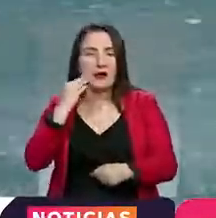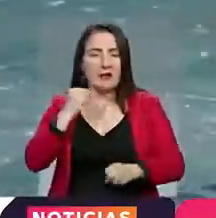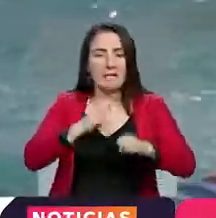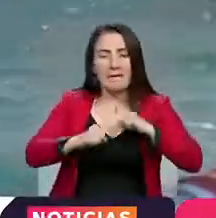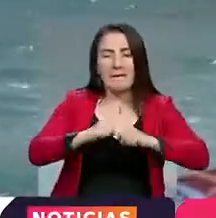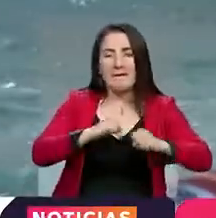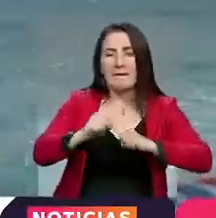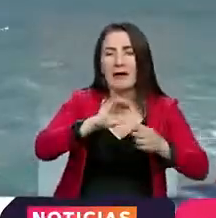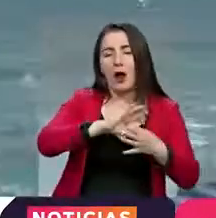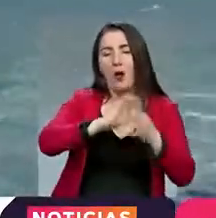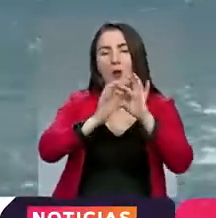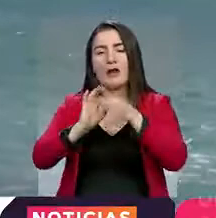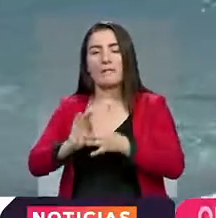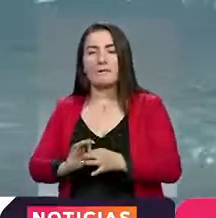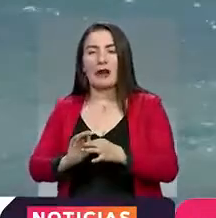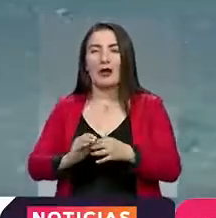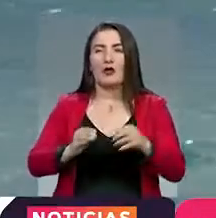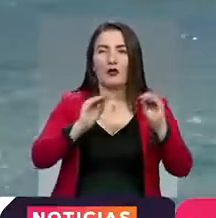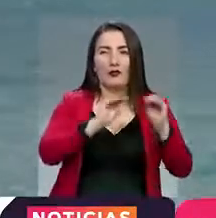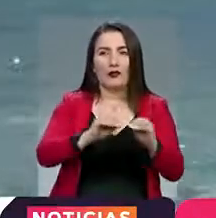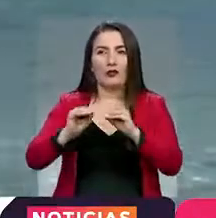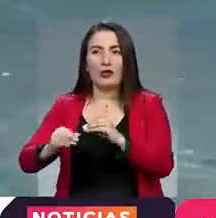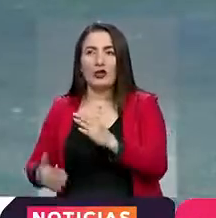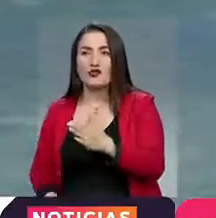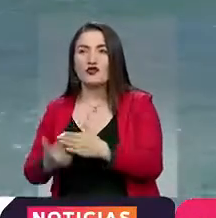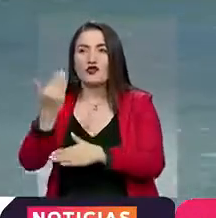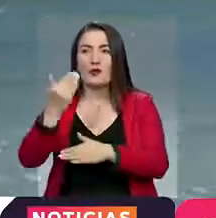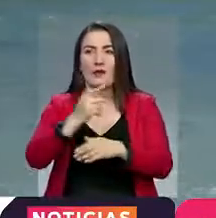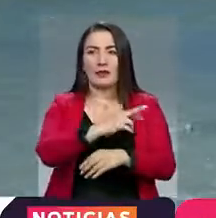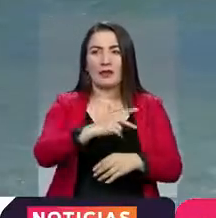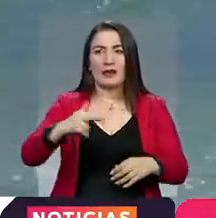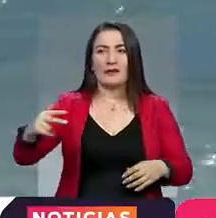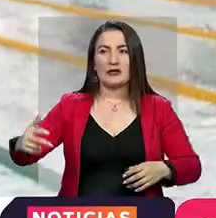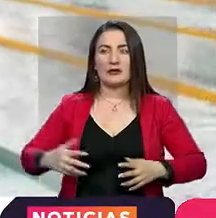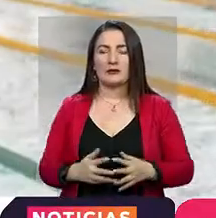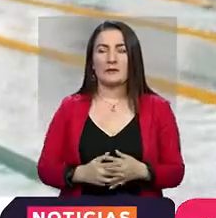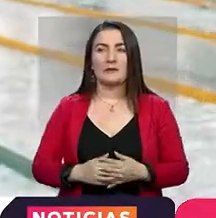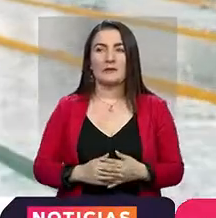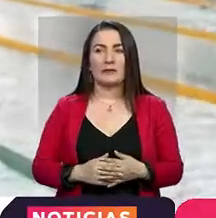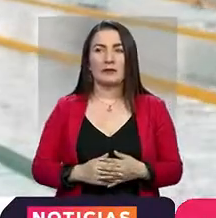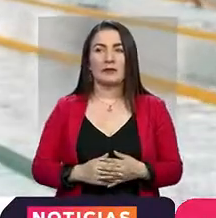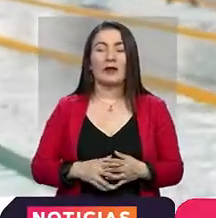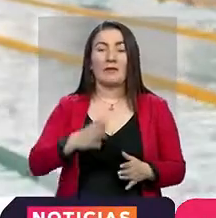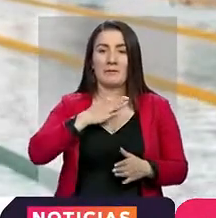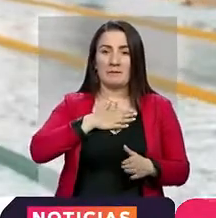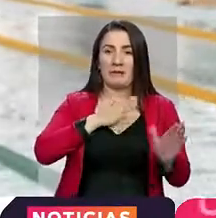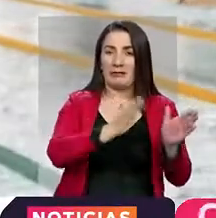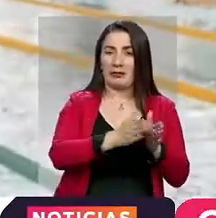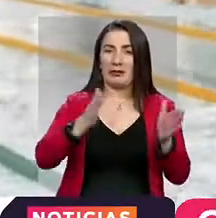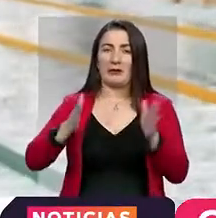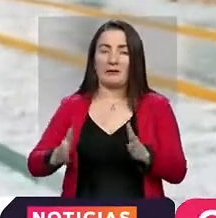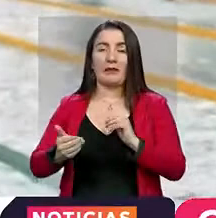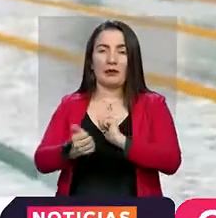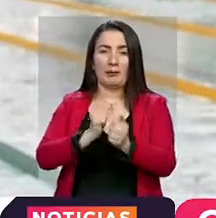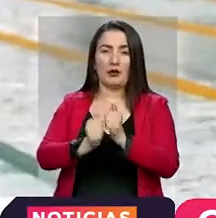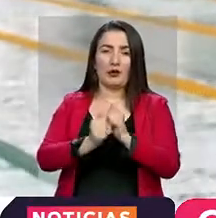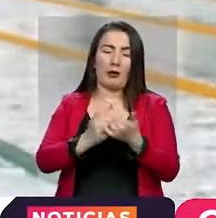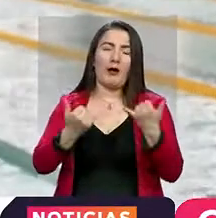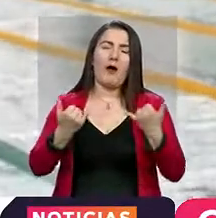y olímpica al servicio de la formación de los nuevos talentos en la natación capitalina. En mi etapa deportiva en este